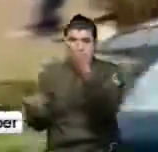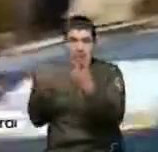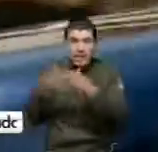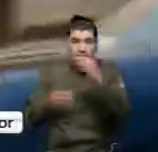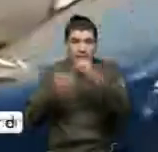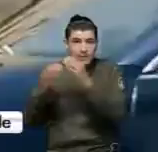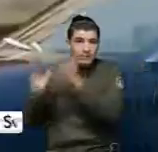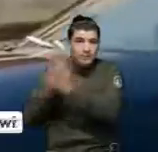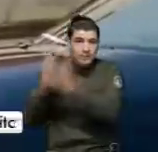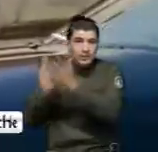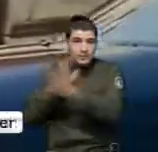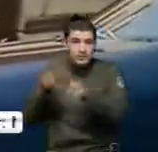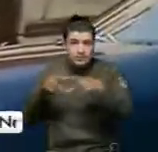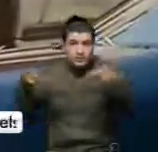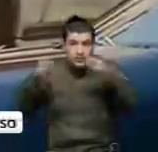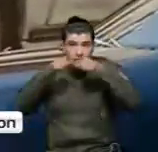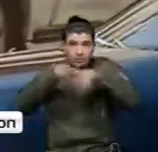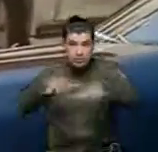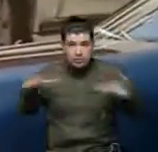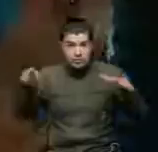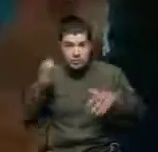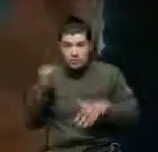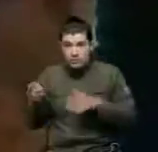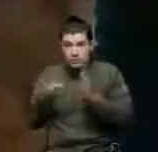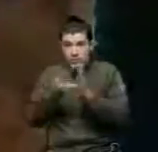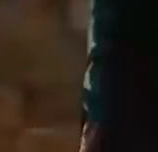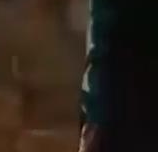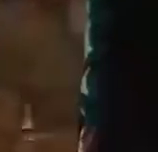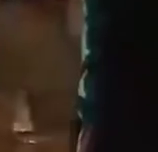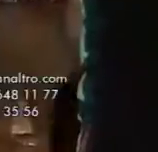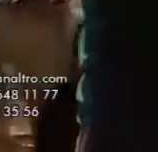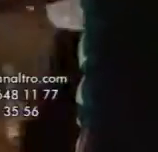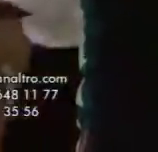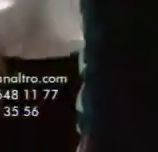emitida por varios medios de comunicación, el hotel suele acoger numerosas conferencias.